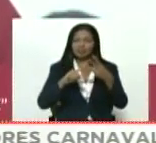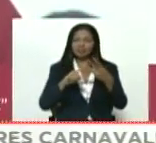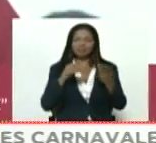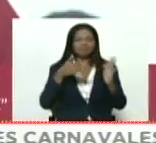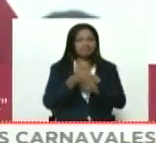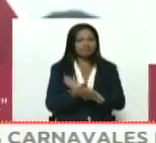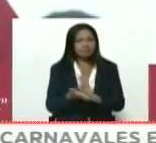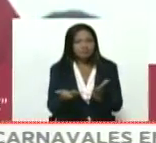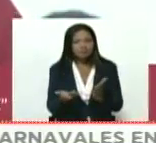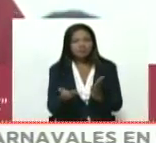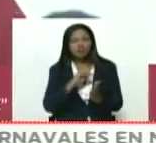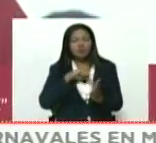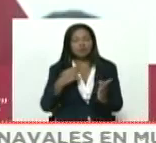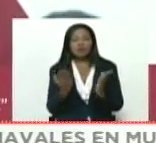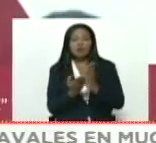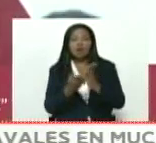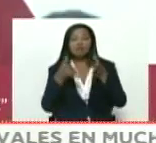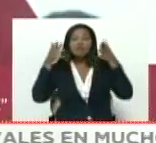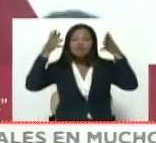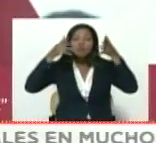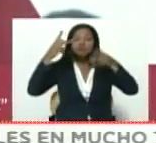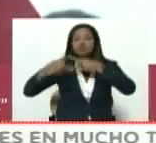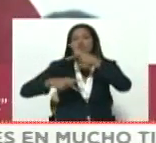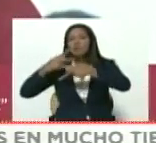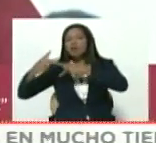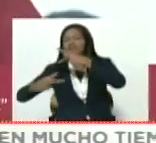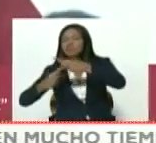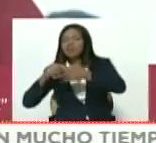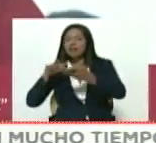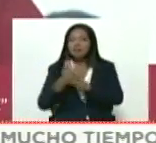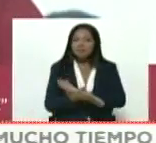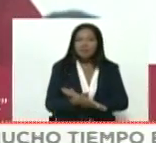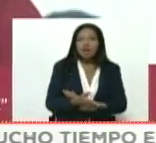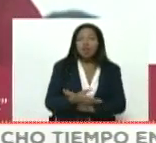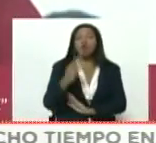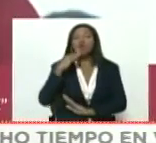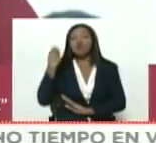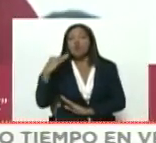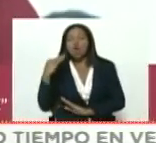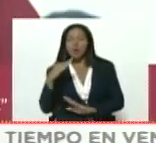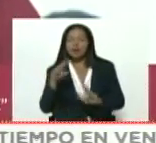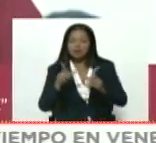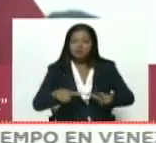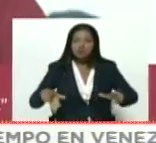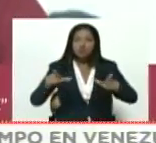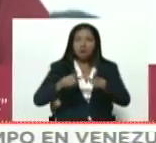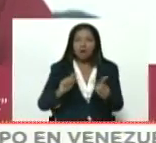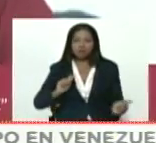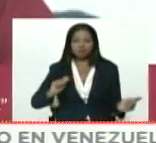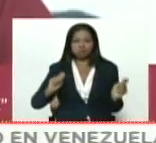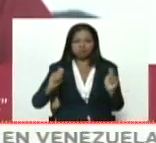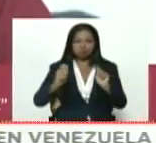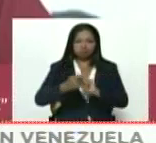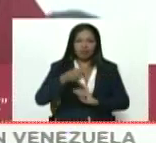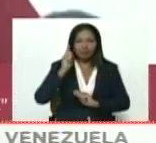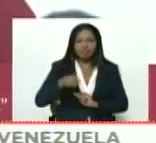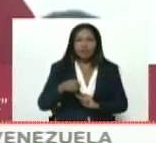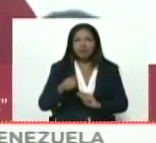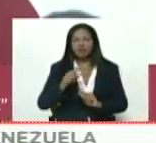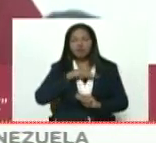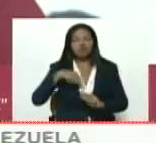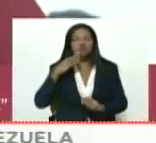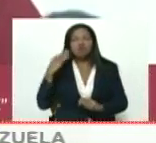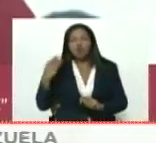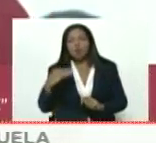que le llega nuestra escuela de formación política, que son los jóvenes en espacio de poder. Transformar nuestros jóvenes constituyentes,